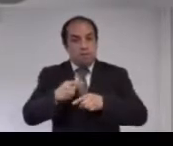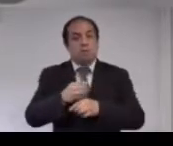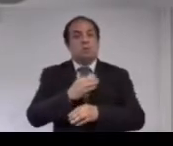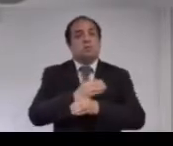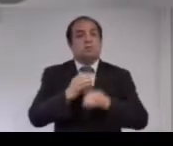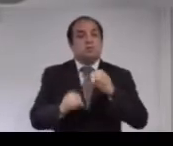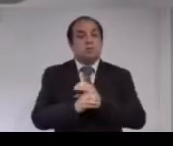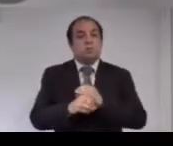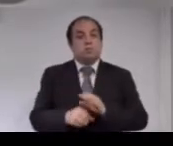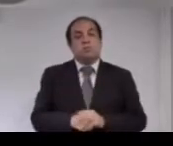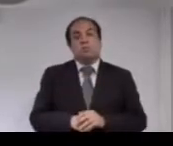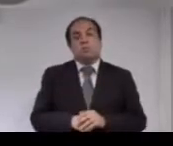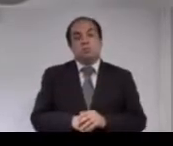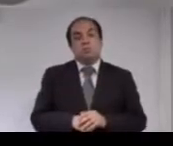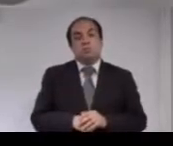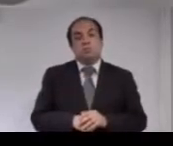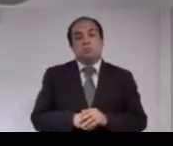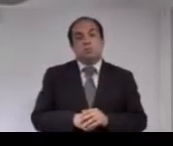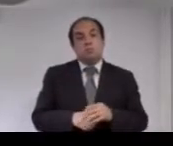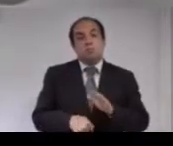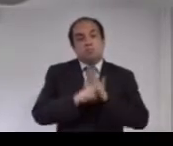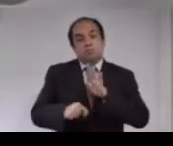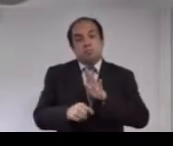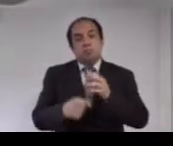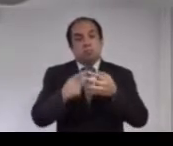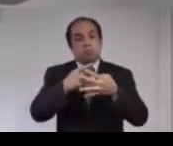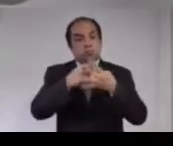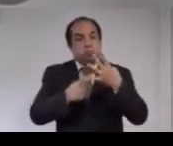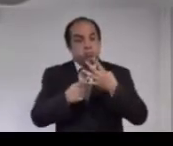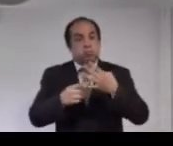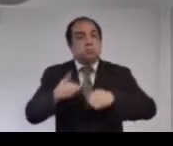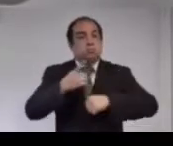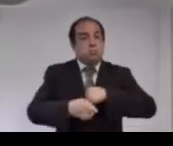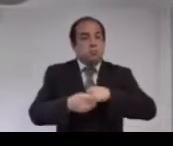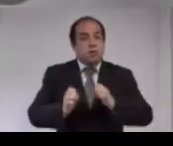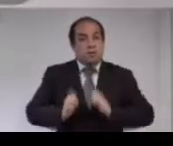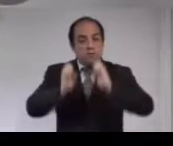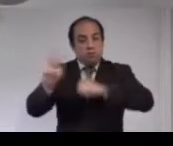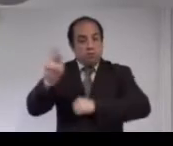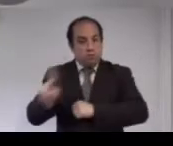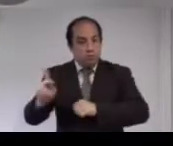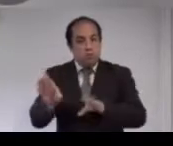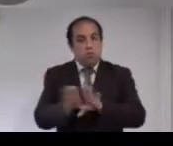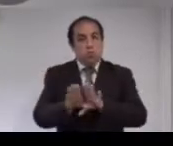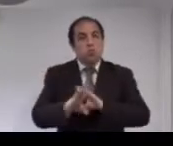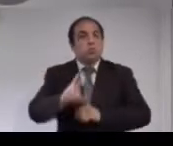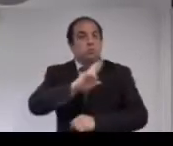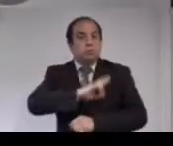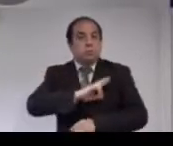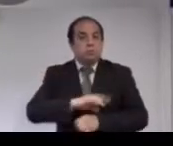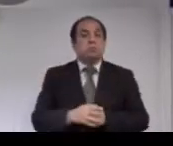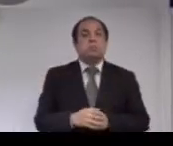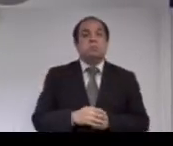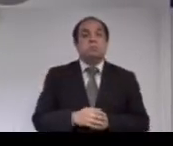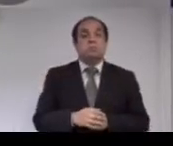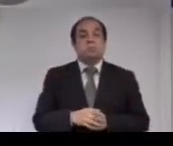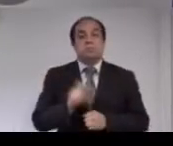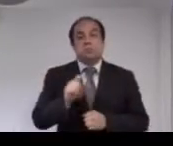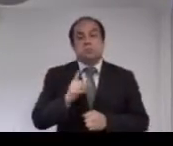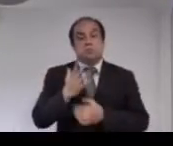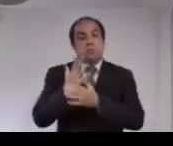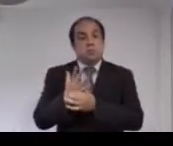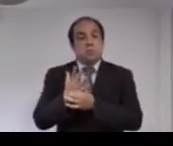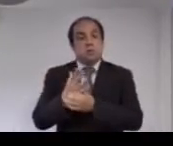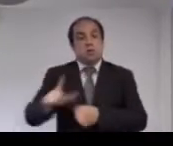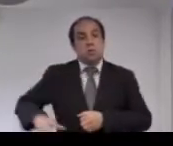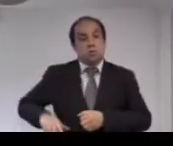será seguramente el recuento de daños, tanto a edificios públicos como privados, lo que nos pueda señalar también en su momento